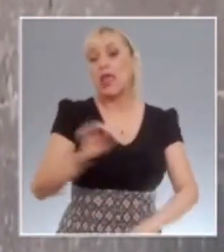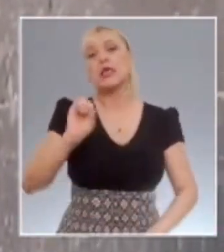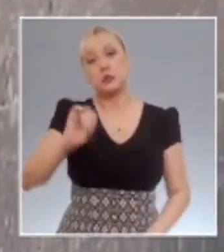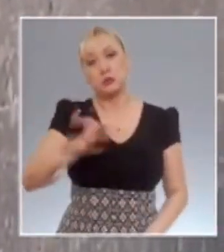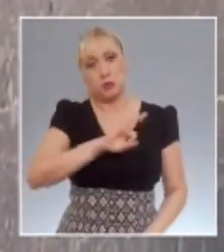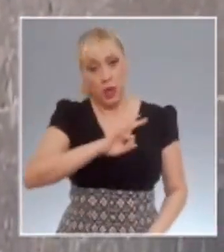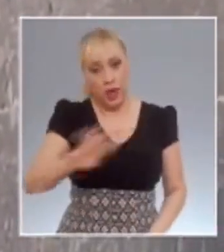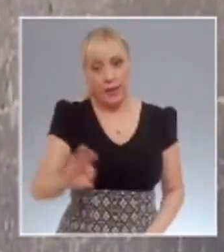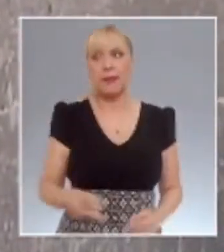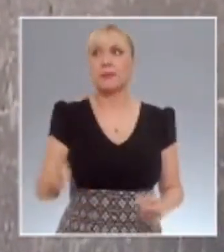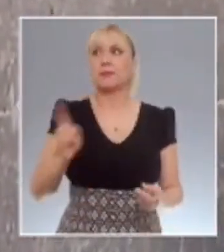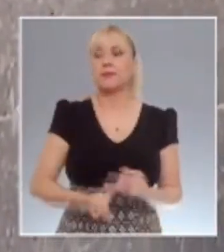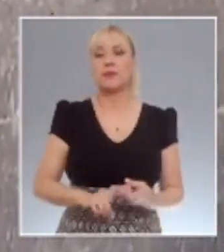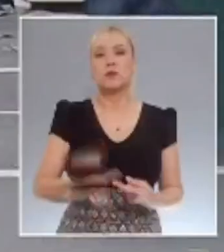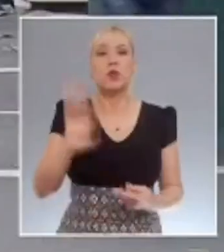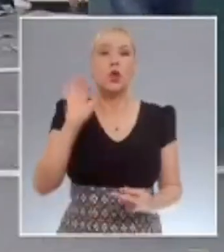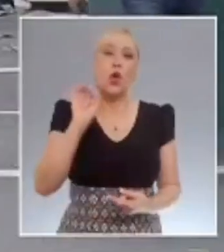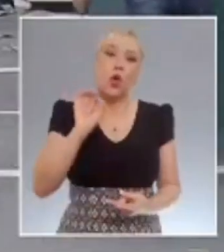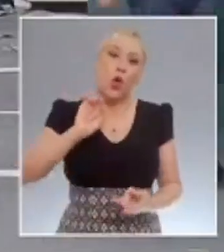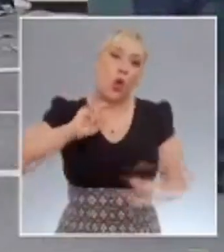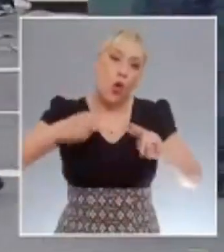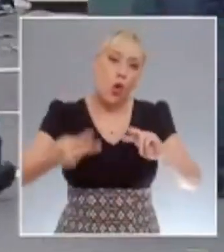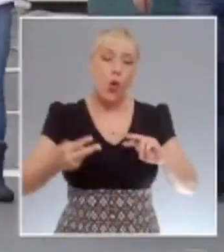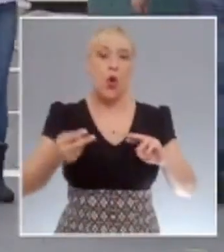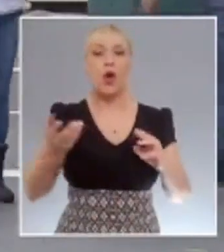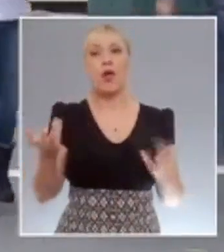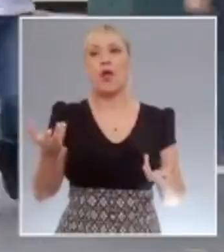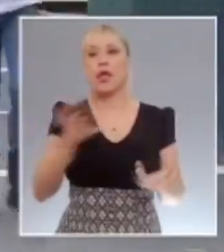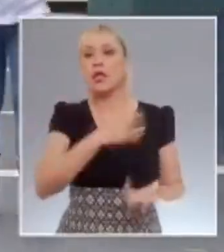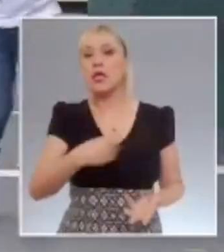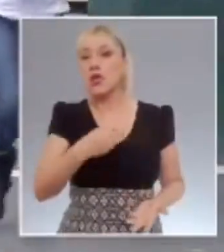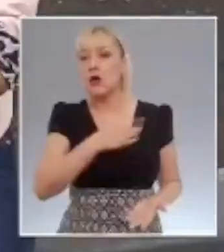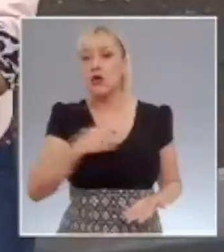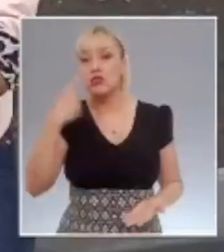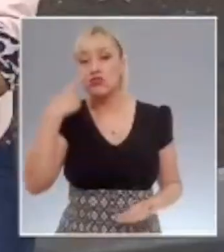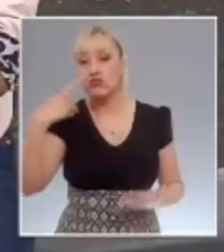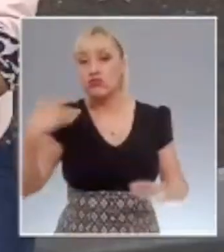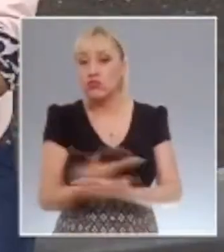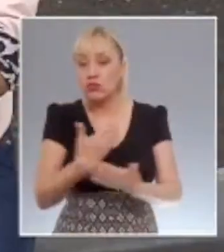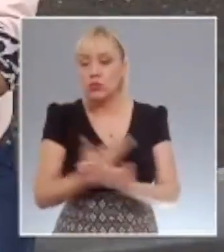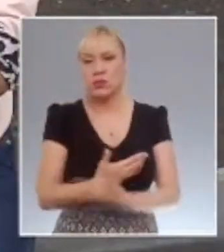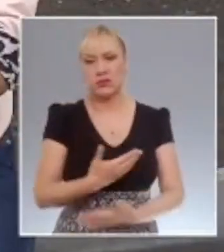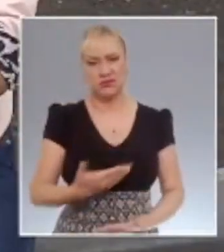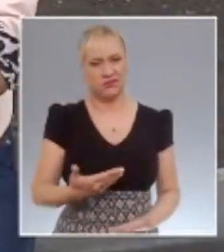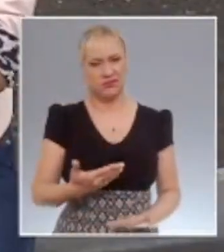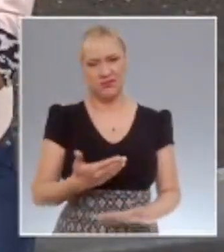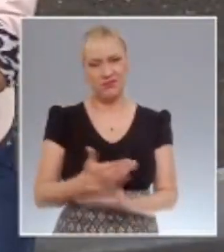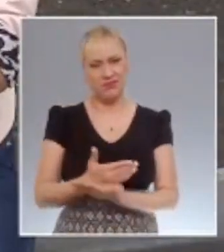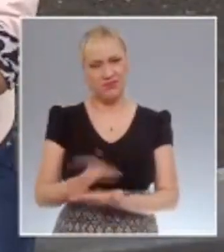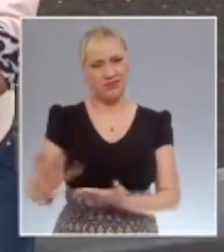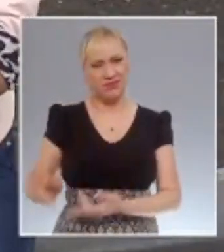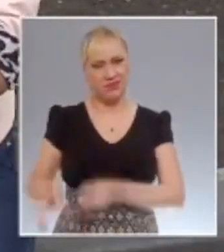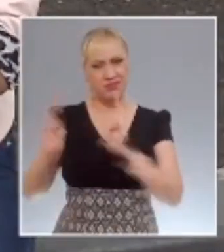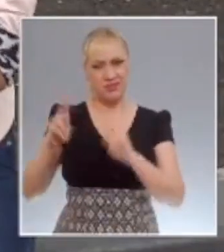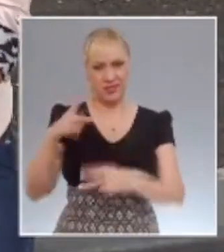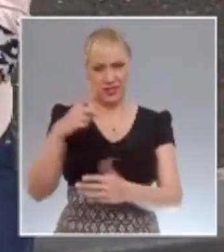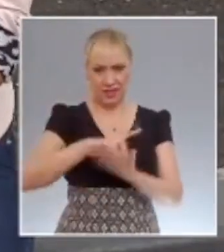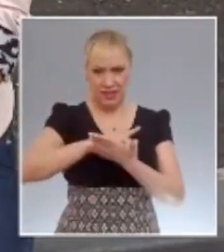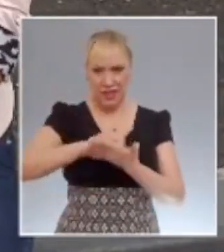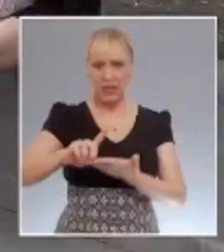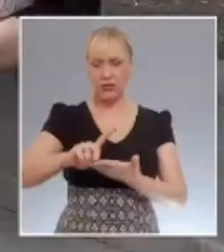después de cumplir 6 meses de matrimonio o que hubieran procreado hijos, vulnera los derechos a la igualdad,